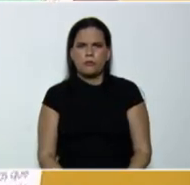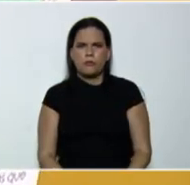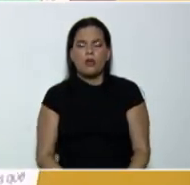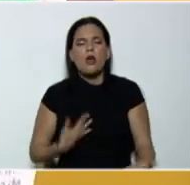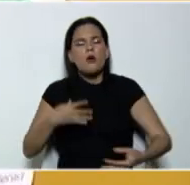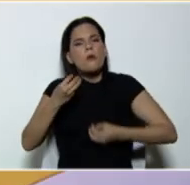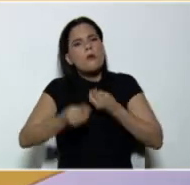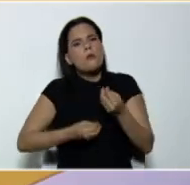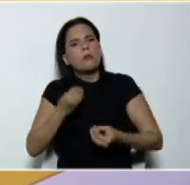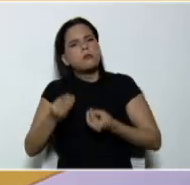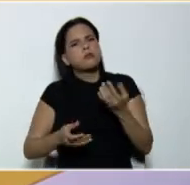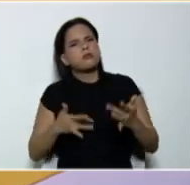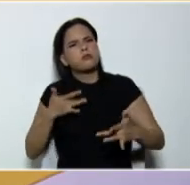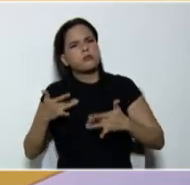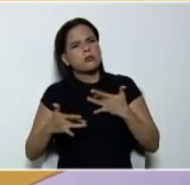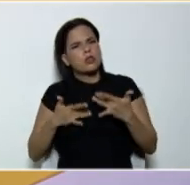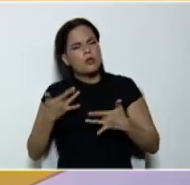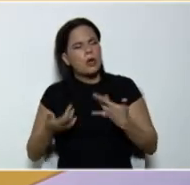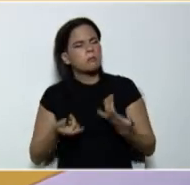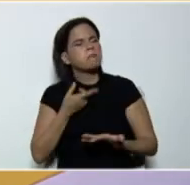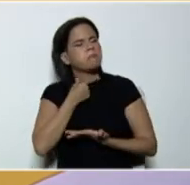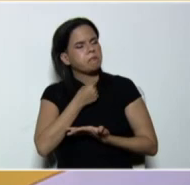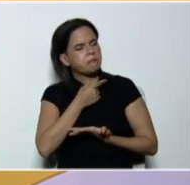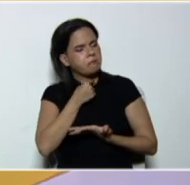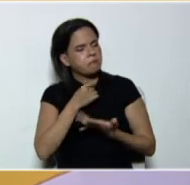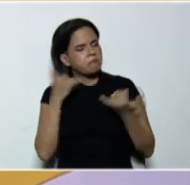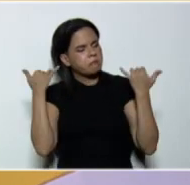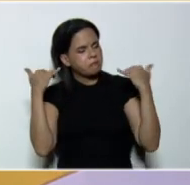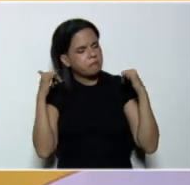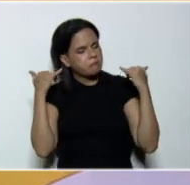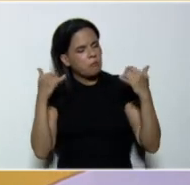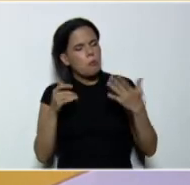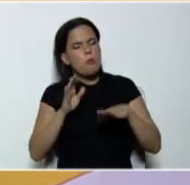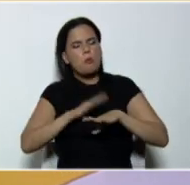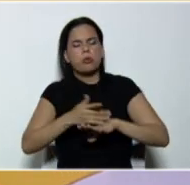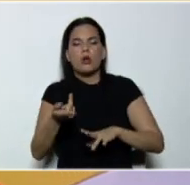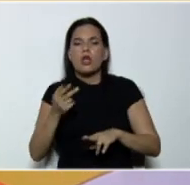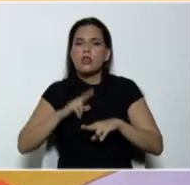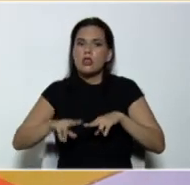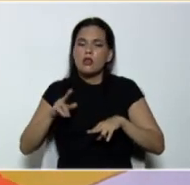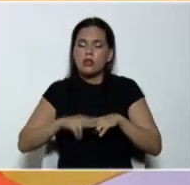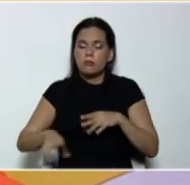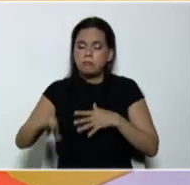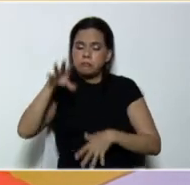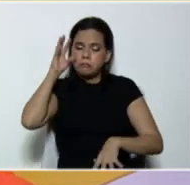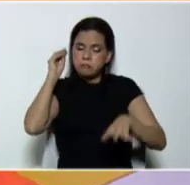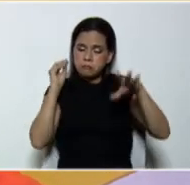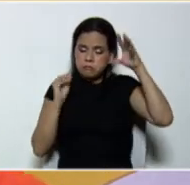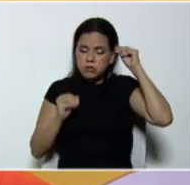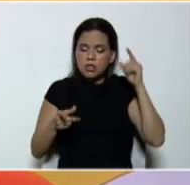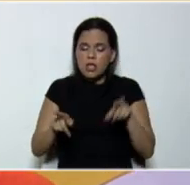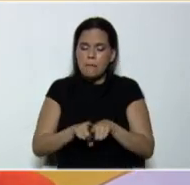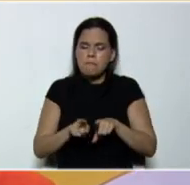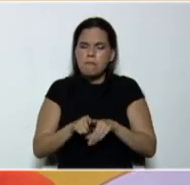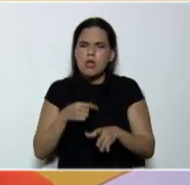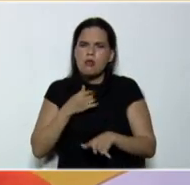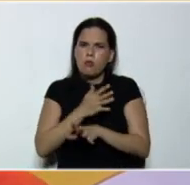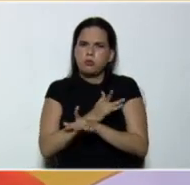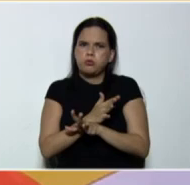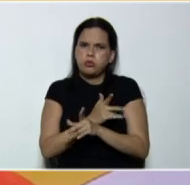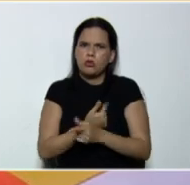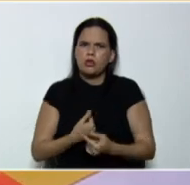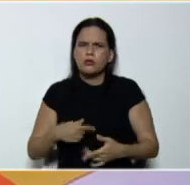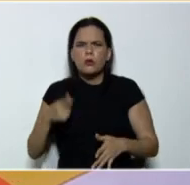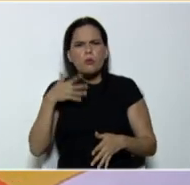una actividad divertida, porque el niño, aparte de que está experimentando, también está jugando. Aquí también